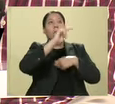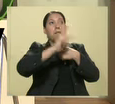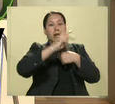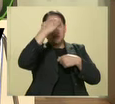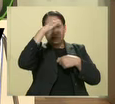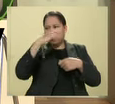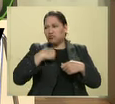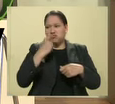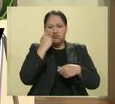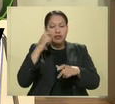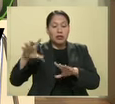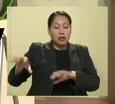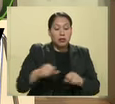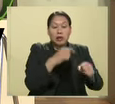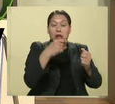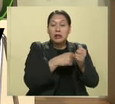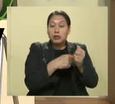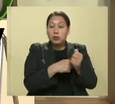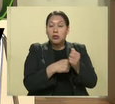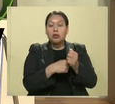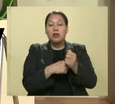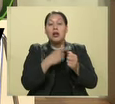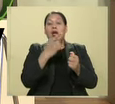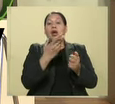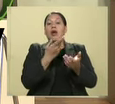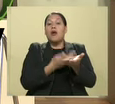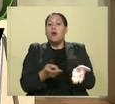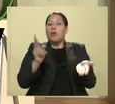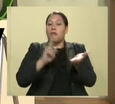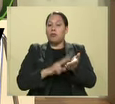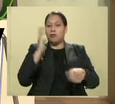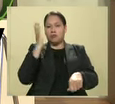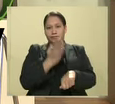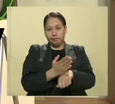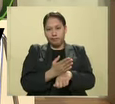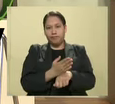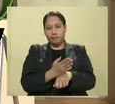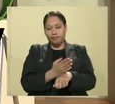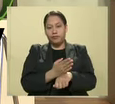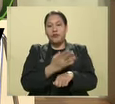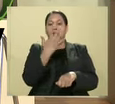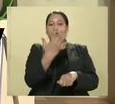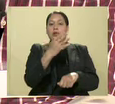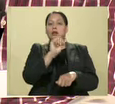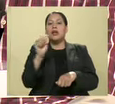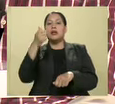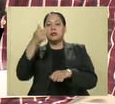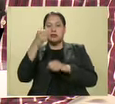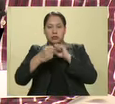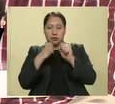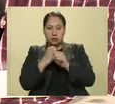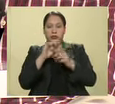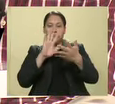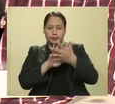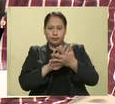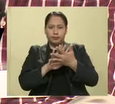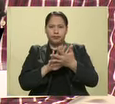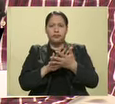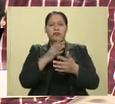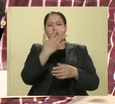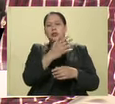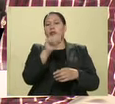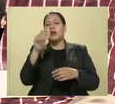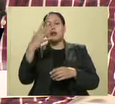extranjero, se aumenta en una mitad la sanción de 5 a 15 años de prisión. Aquí hay algo que obstaculiza